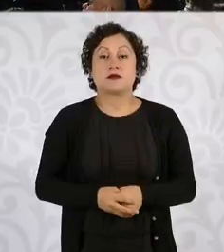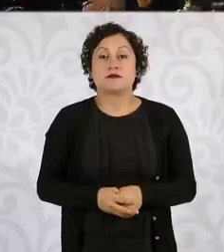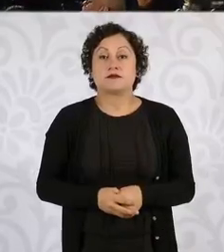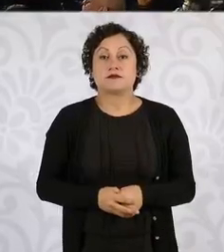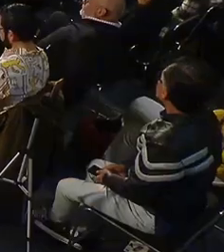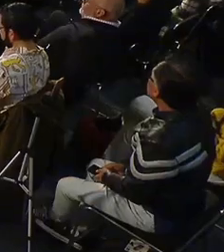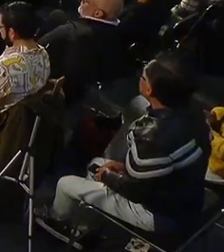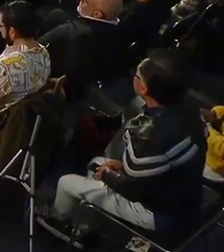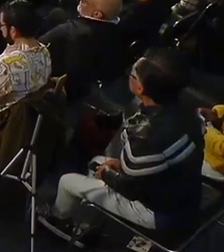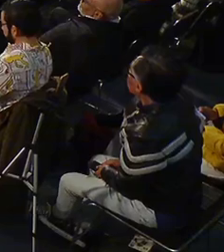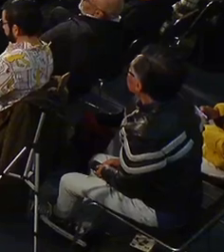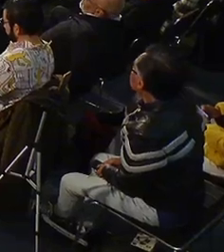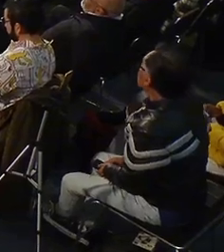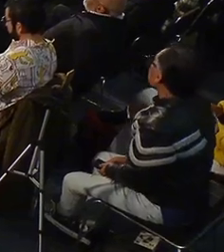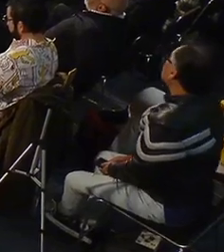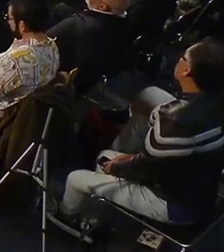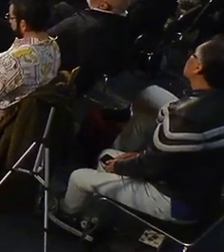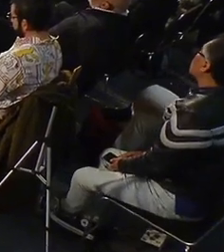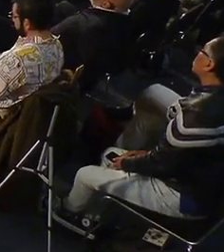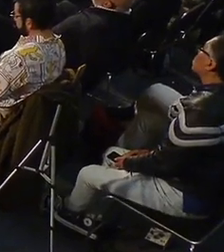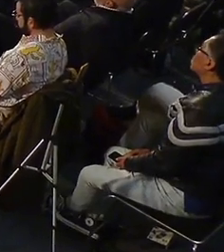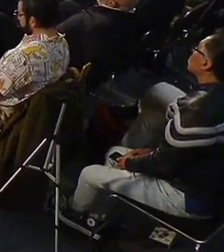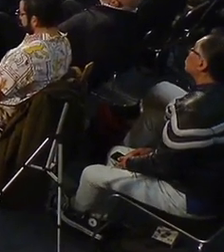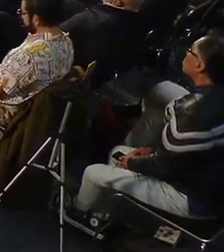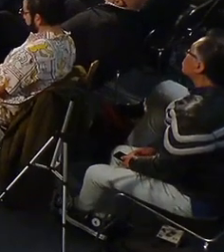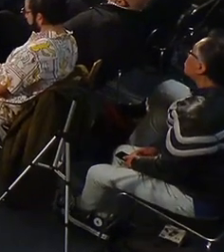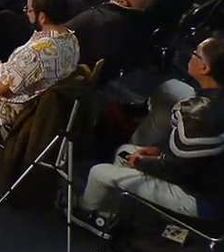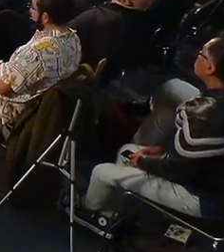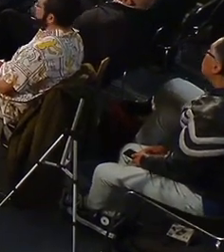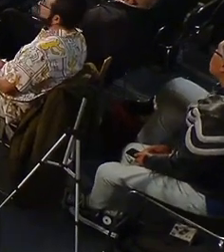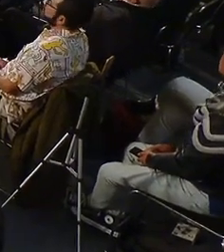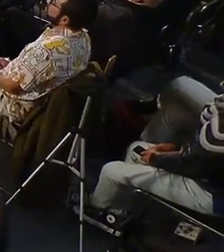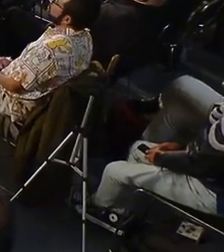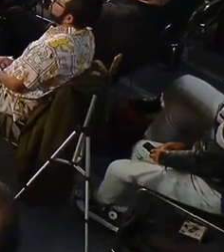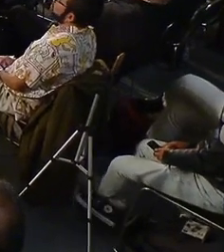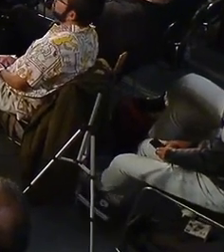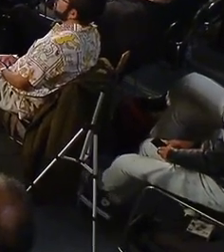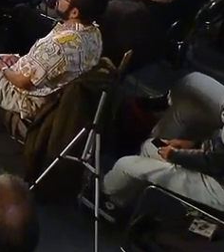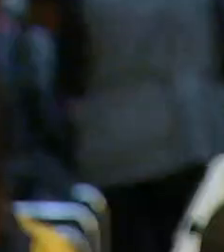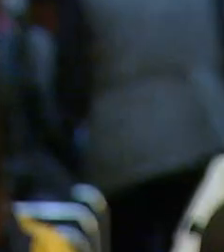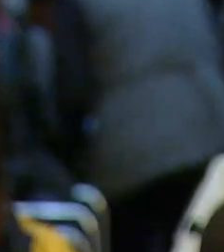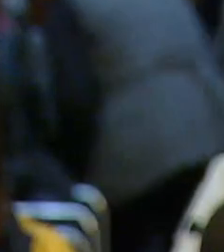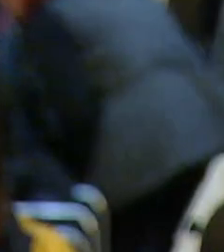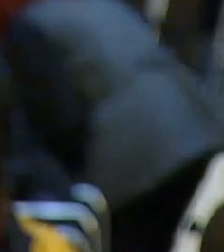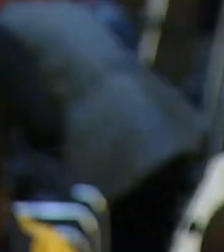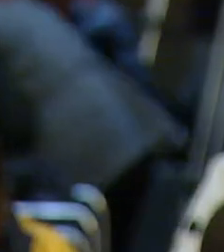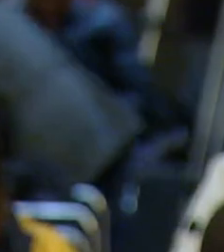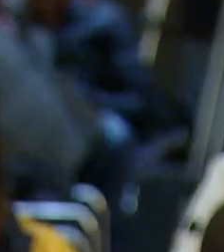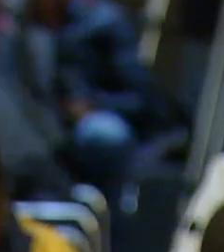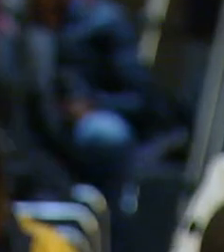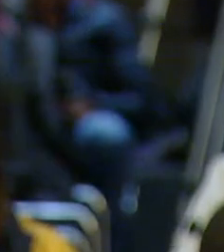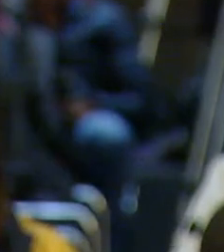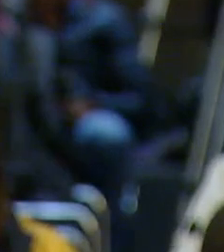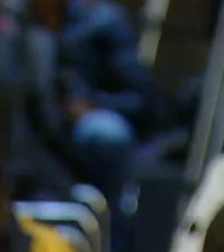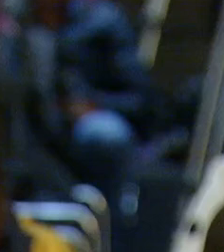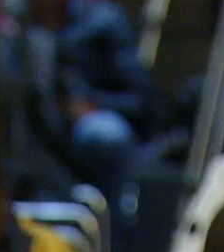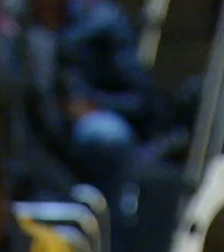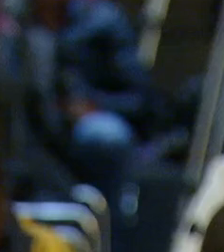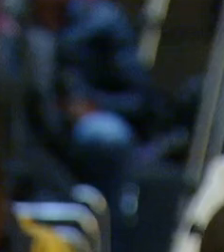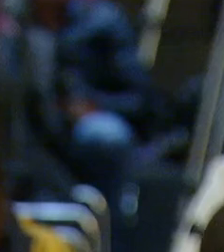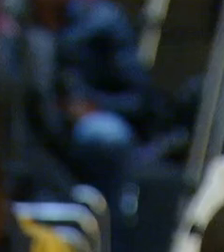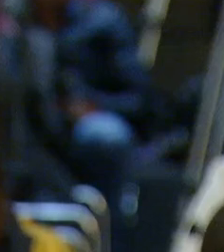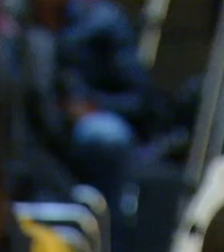el 10 de septiembre el presidente todavía mencionó que el asunto de pues una empresa china que produce